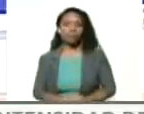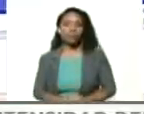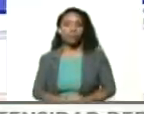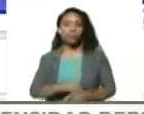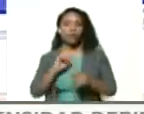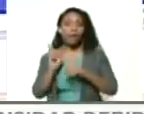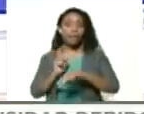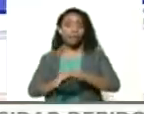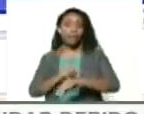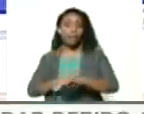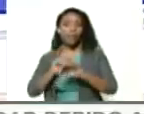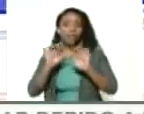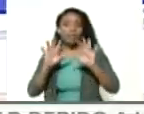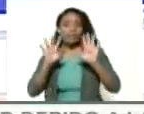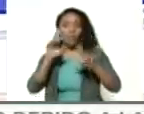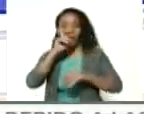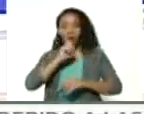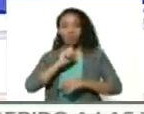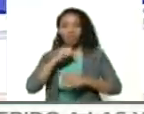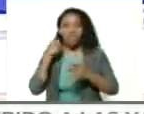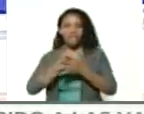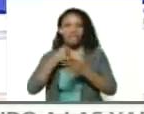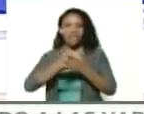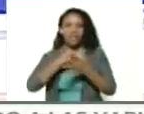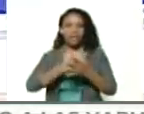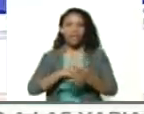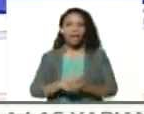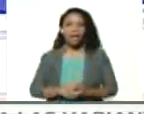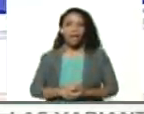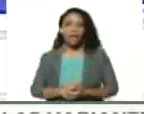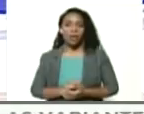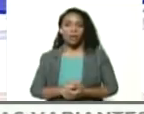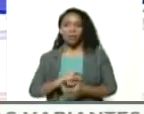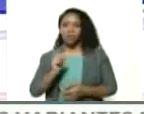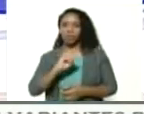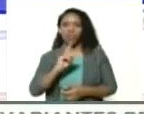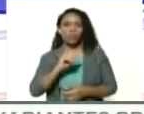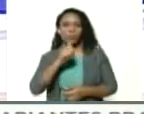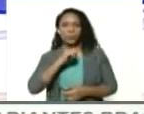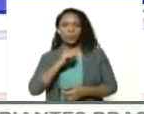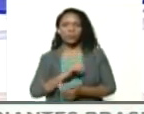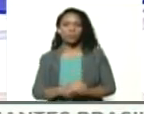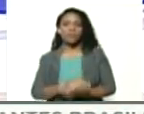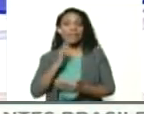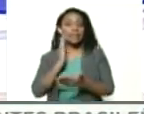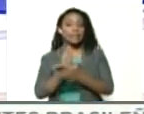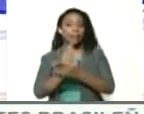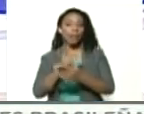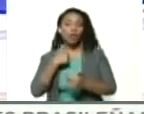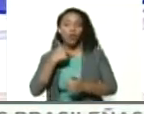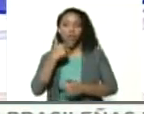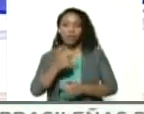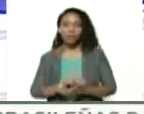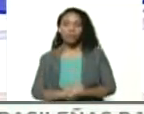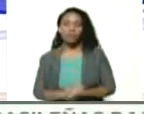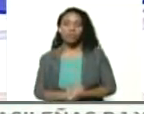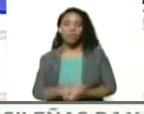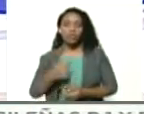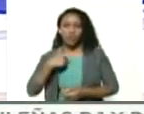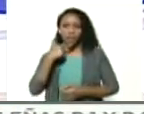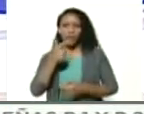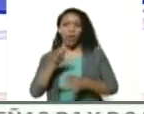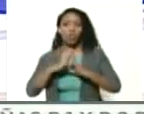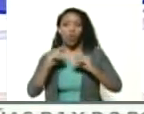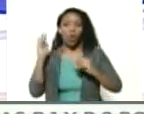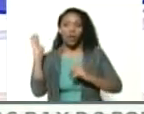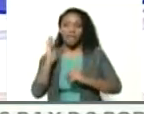tiempo, 19 años de batalla. No nos subestimen, siempre lo digo. Se lo digo a todos los que